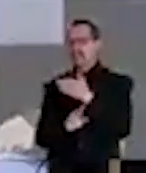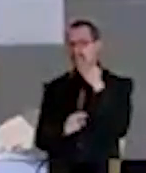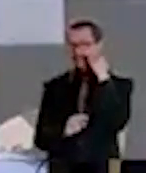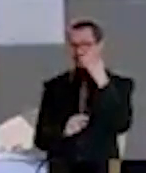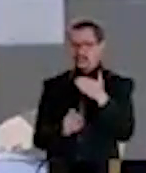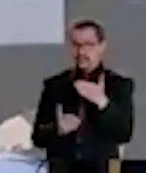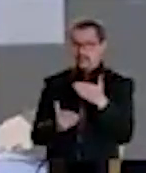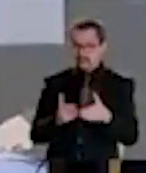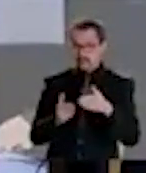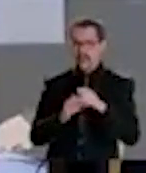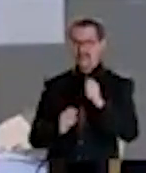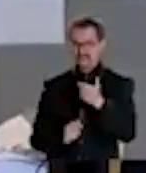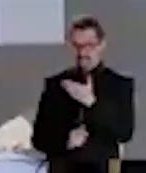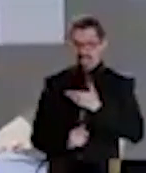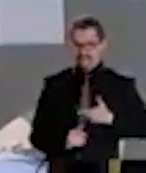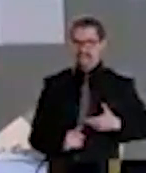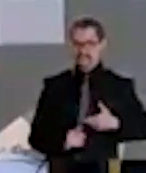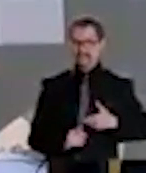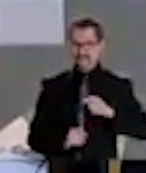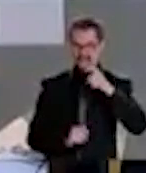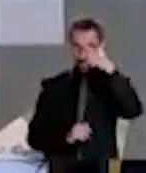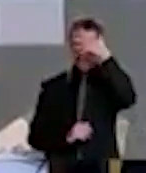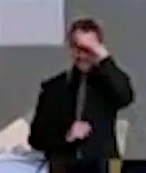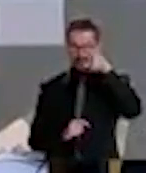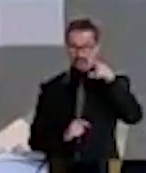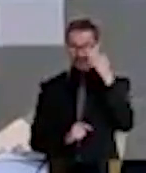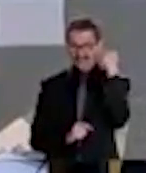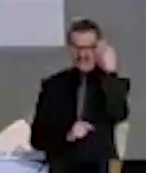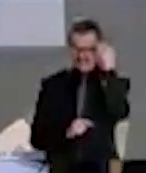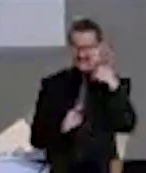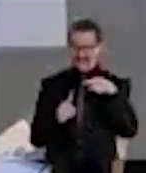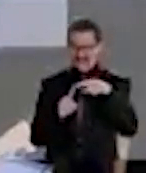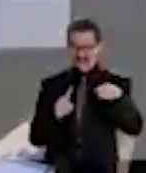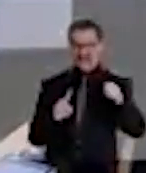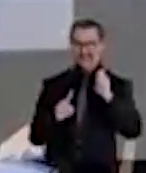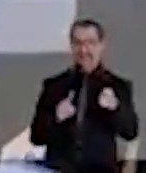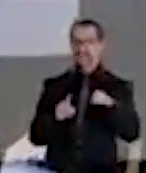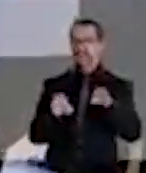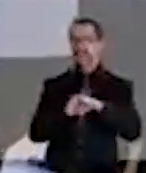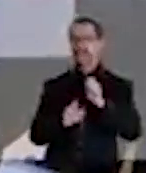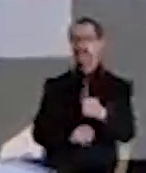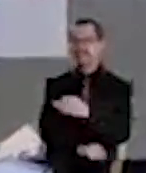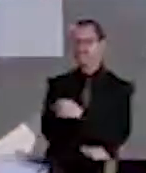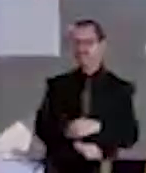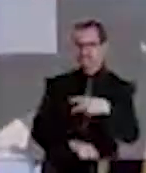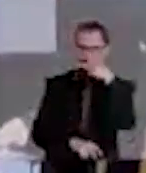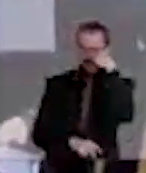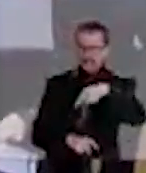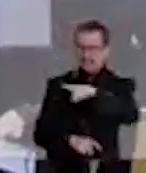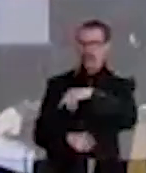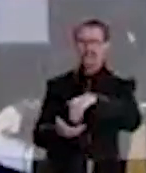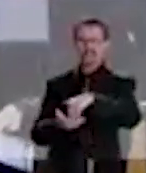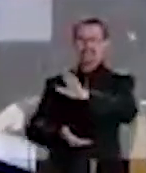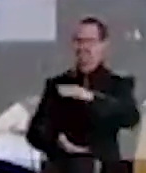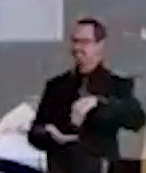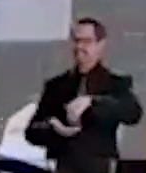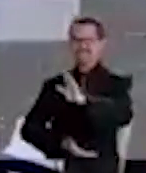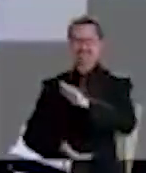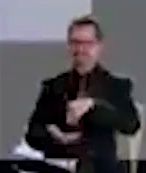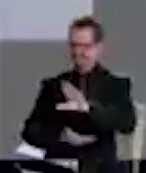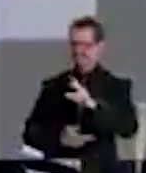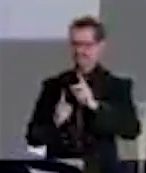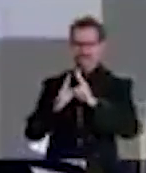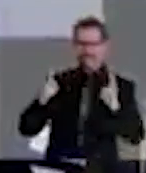interior es decir donald trump está separando familias mexicanas y en estos dos años el actual gobierno ha tenido